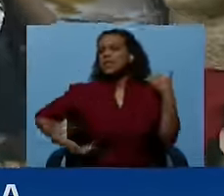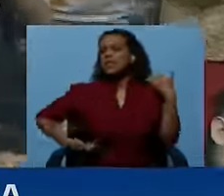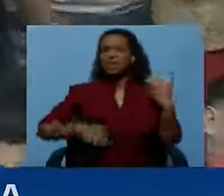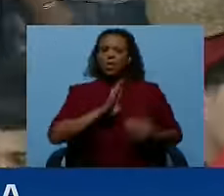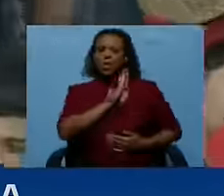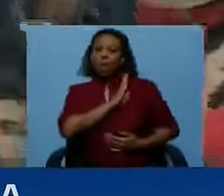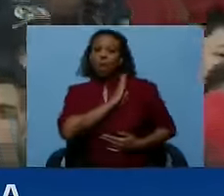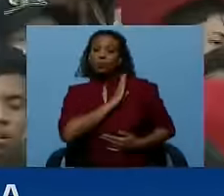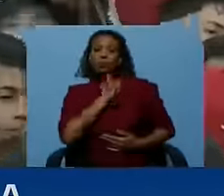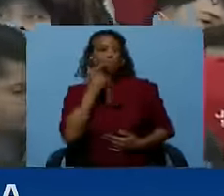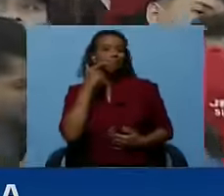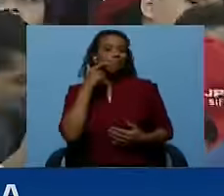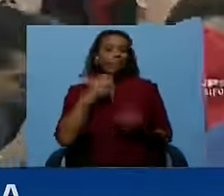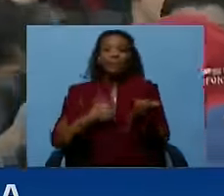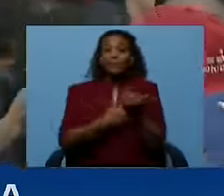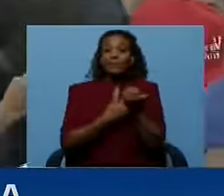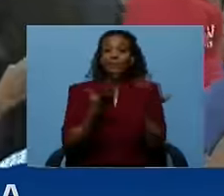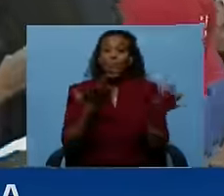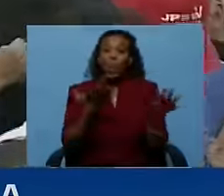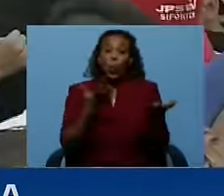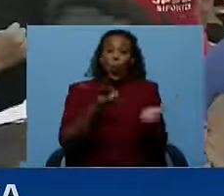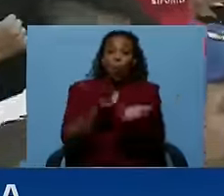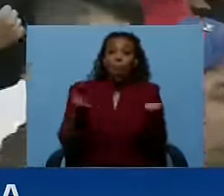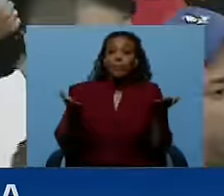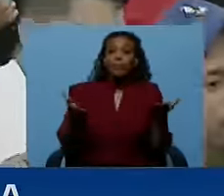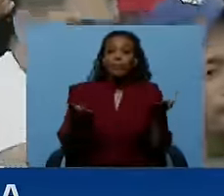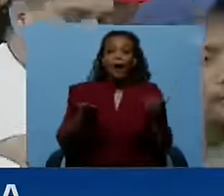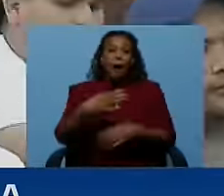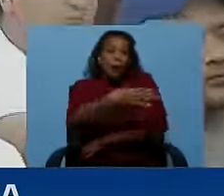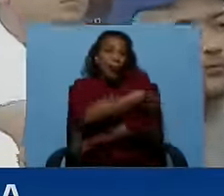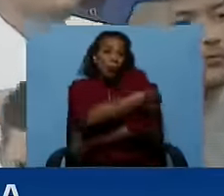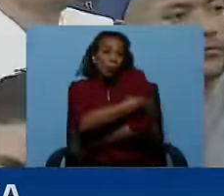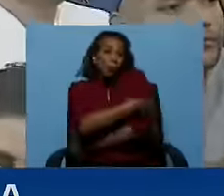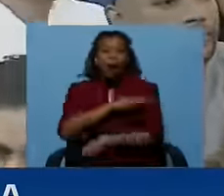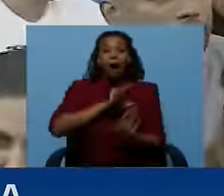¿A los intereses del fascismo y la derecha?